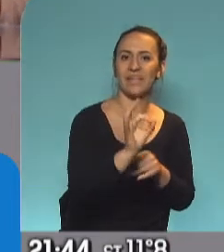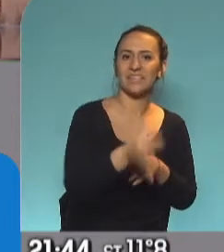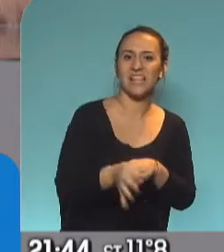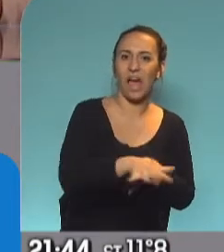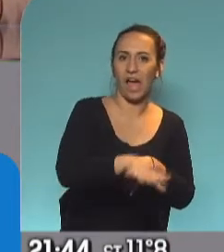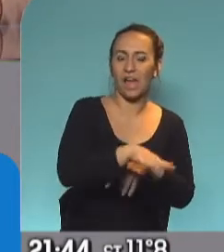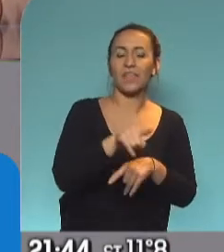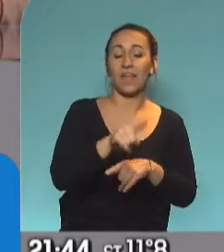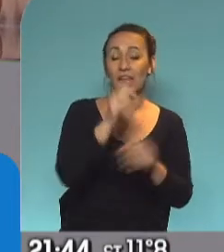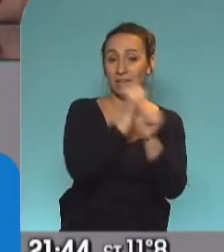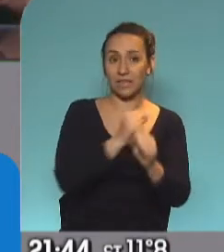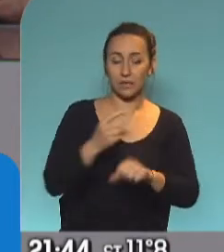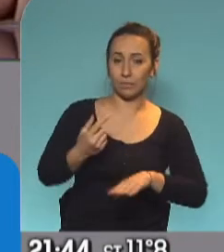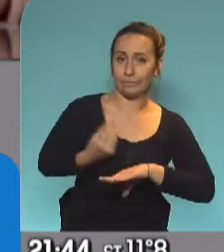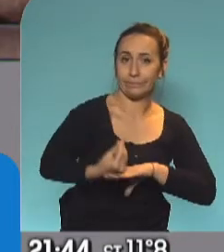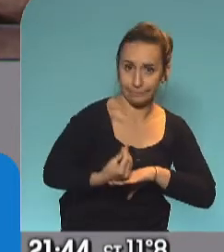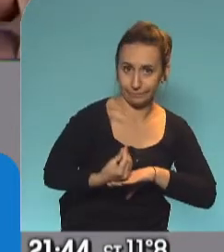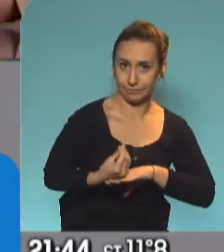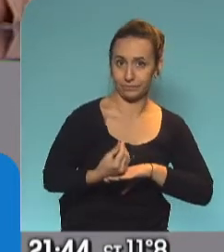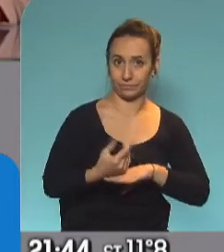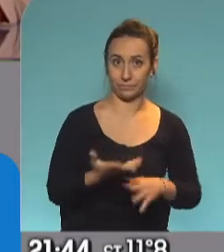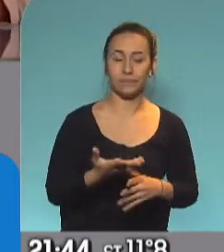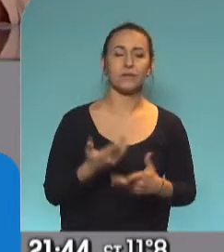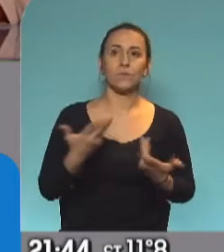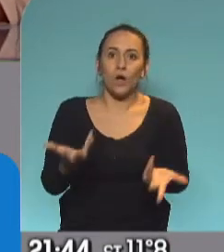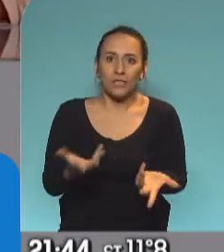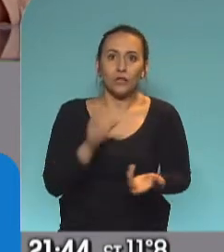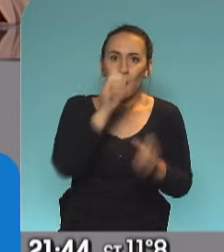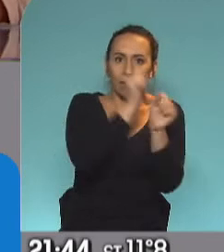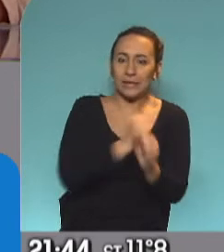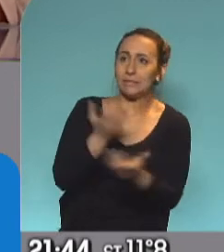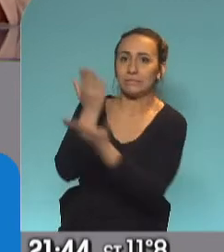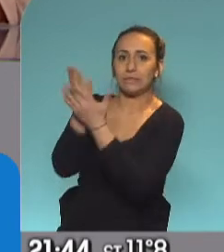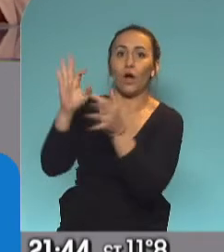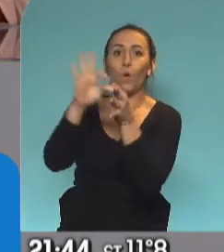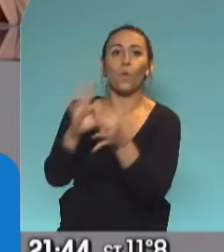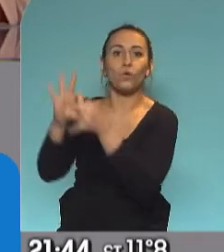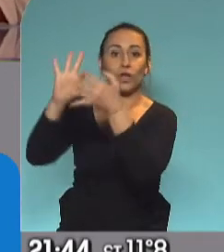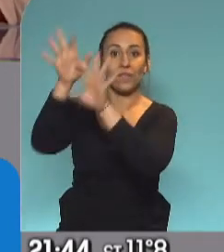colaboración por parte de la Unión Europea para poder resolver esto de la mejor manera posible.